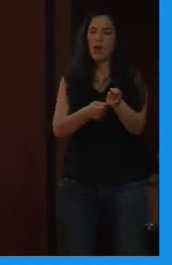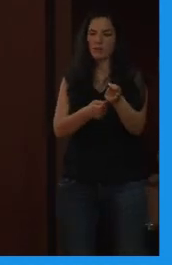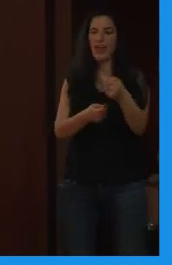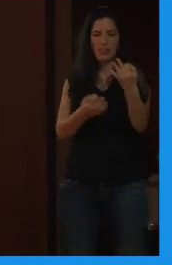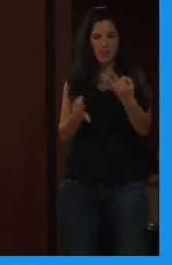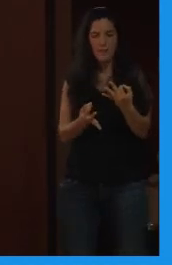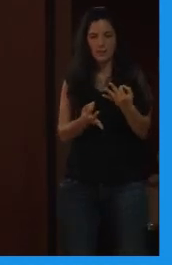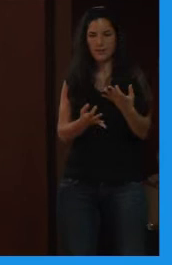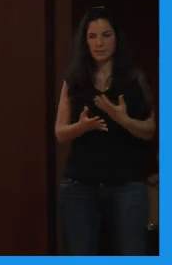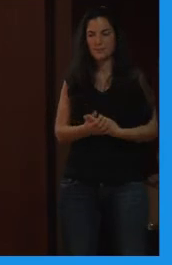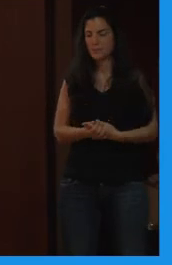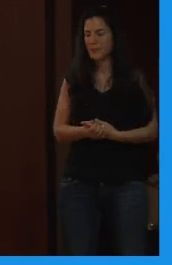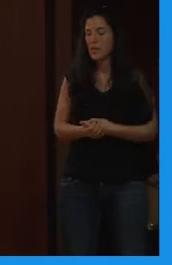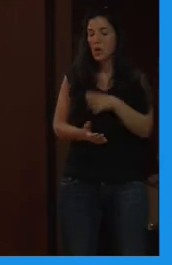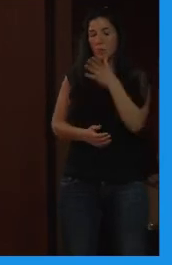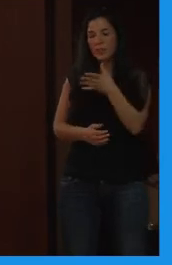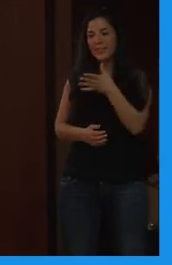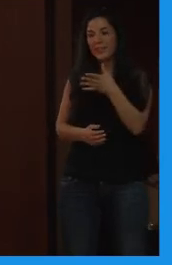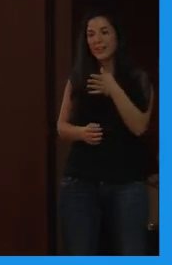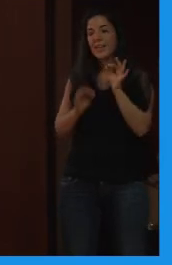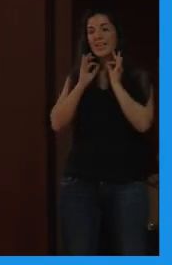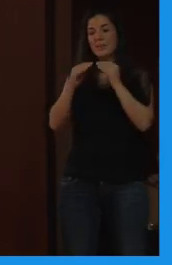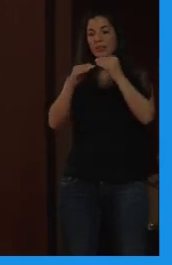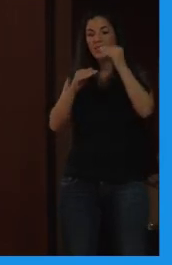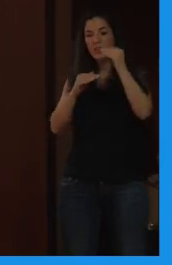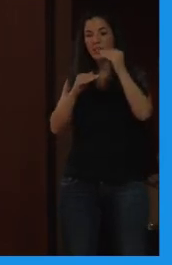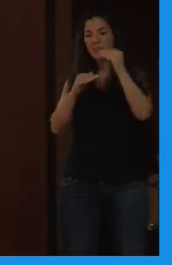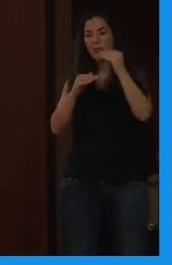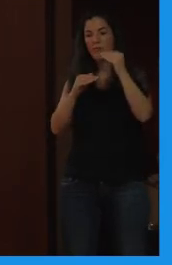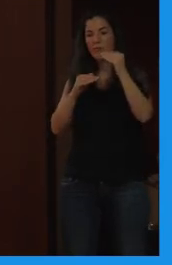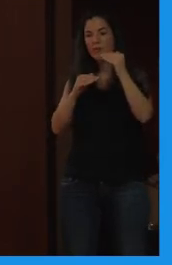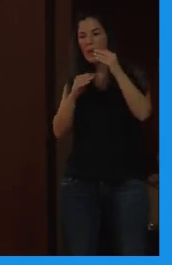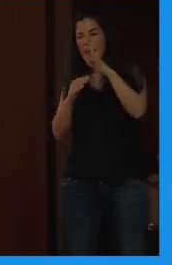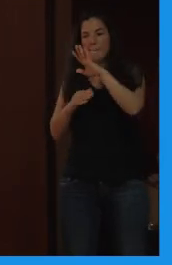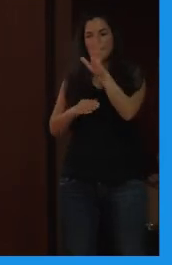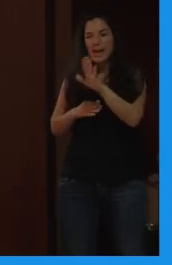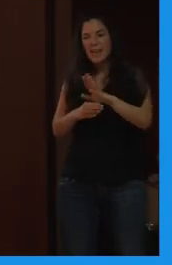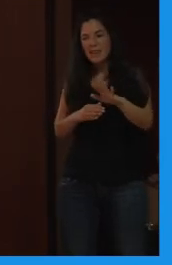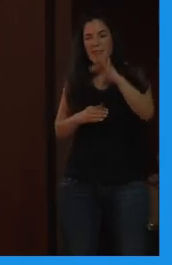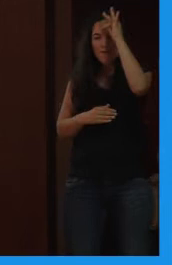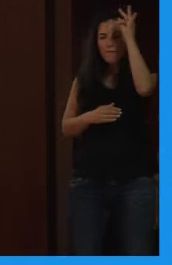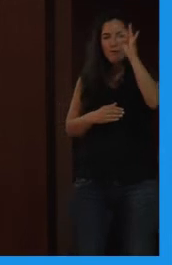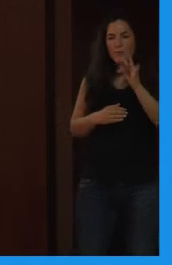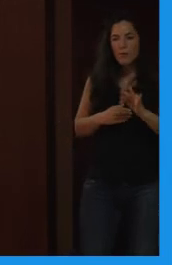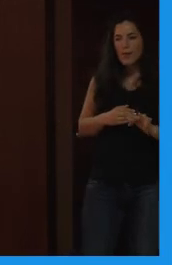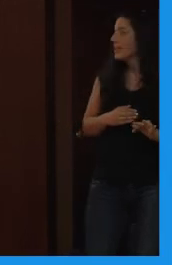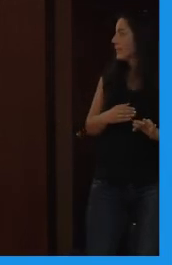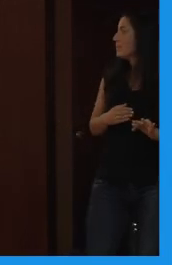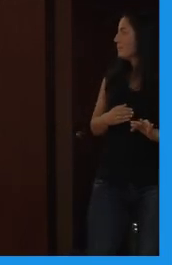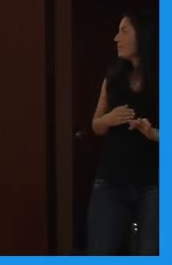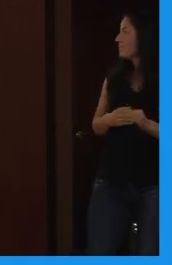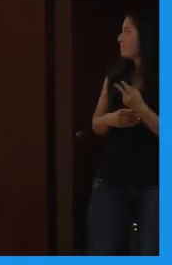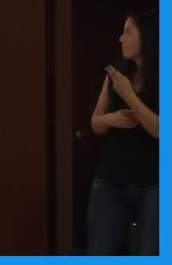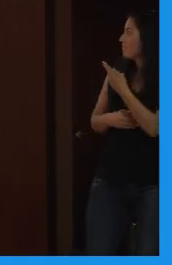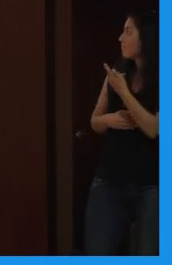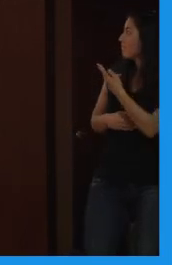Porque el hipotiroidismo se parece también algo al problema de la fibromialgia. Es una enfermedad muchas veces silente. Tiene un